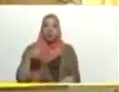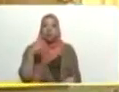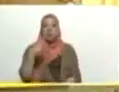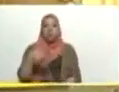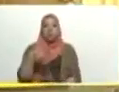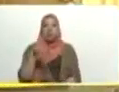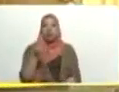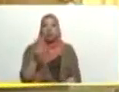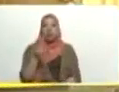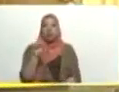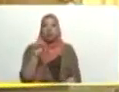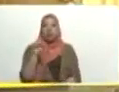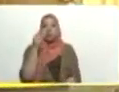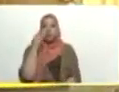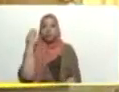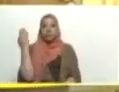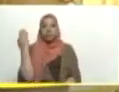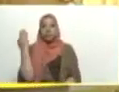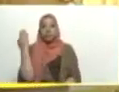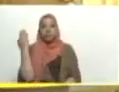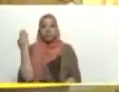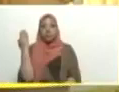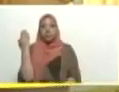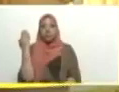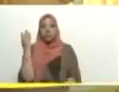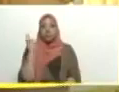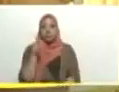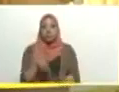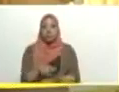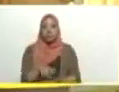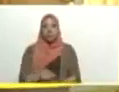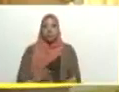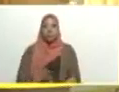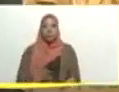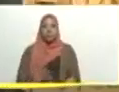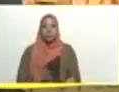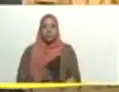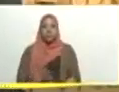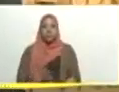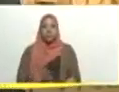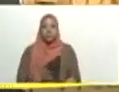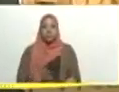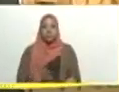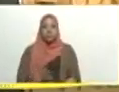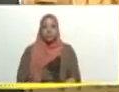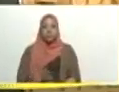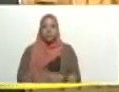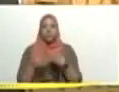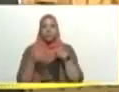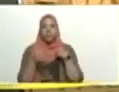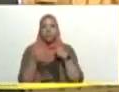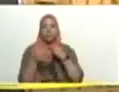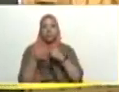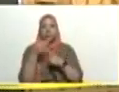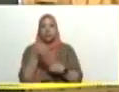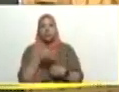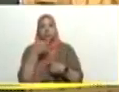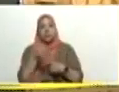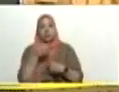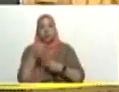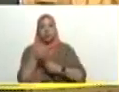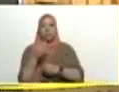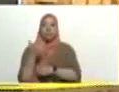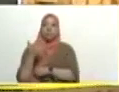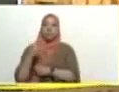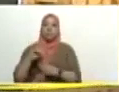Pedro Rafael Tellechea, presente y siempre consecuente. Bueno, les